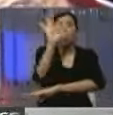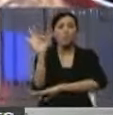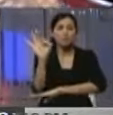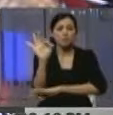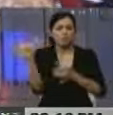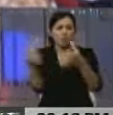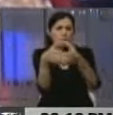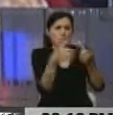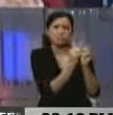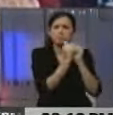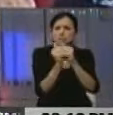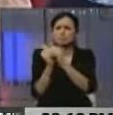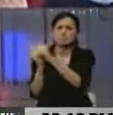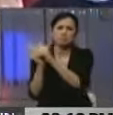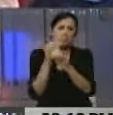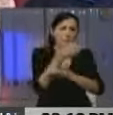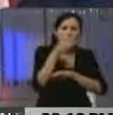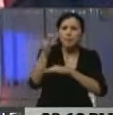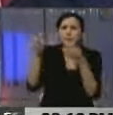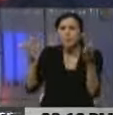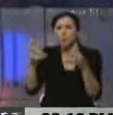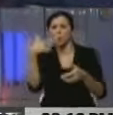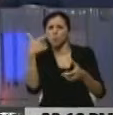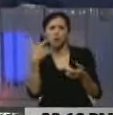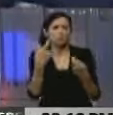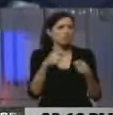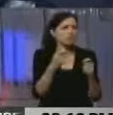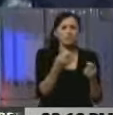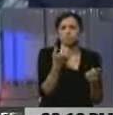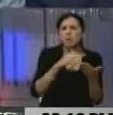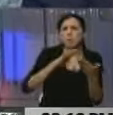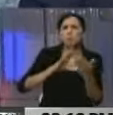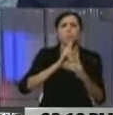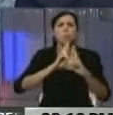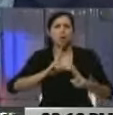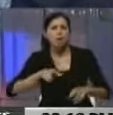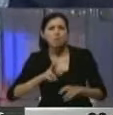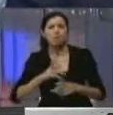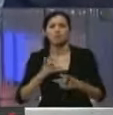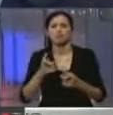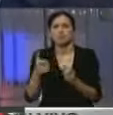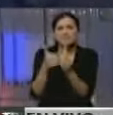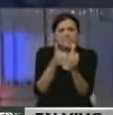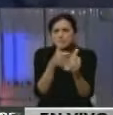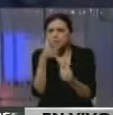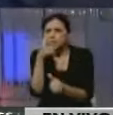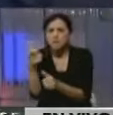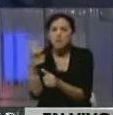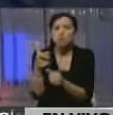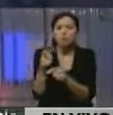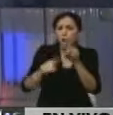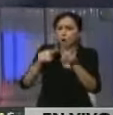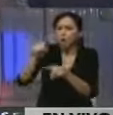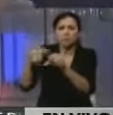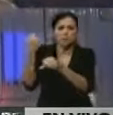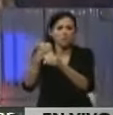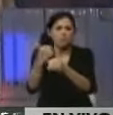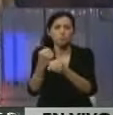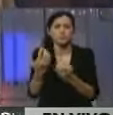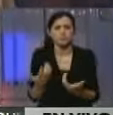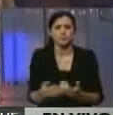los equipos, bueno, buscando los resultados, haciéndole seguimiento a todas las operaciones